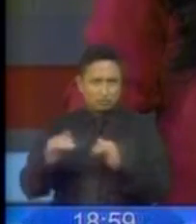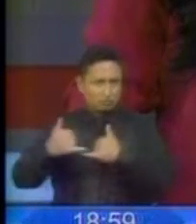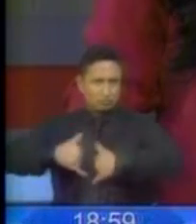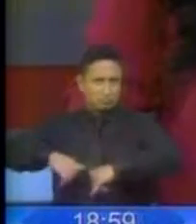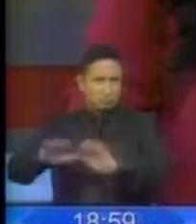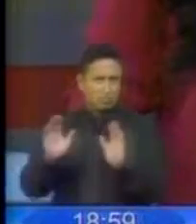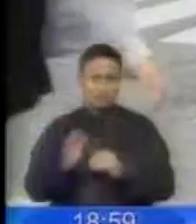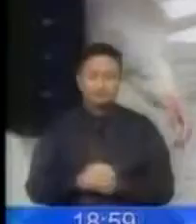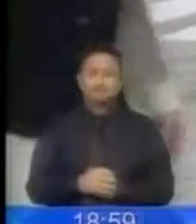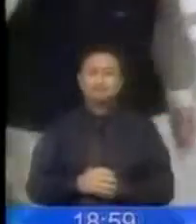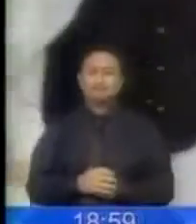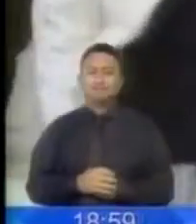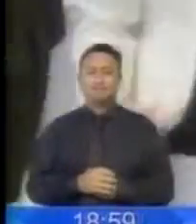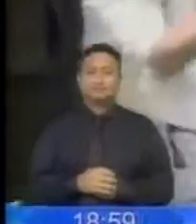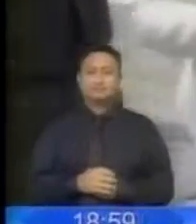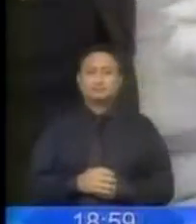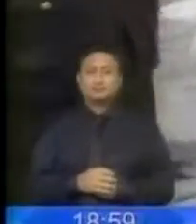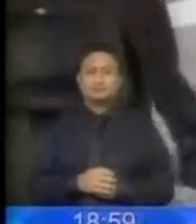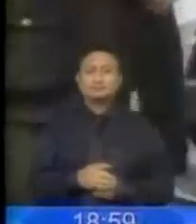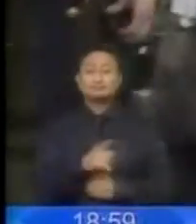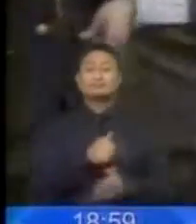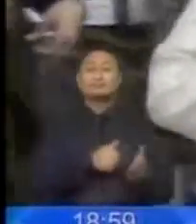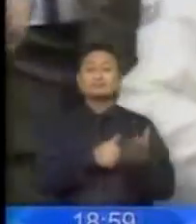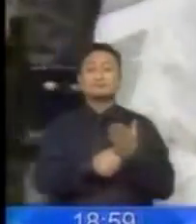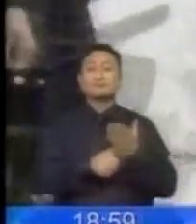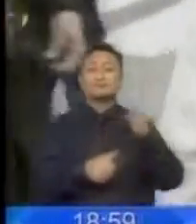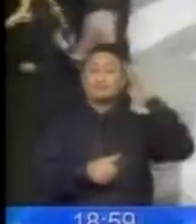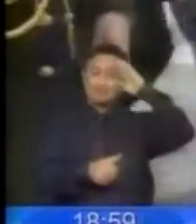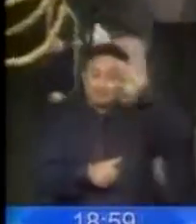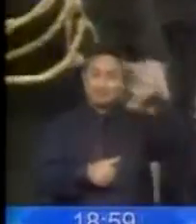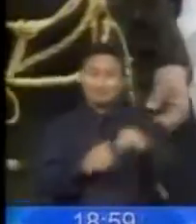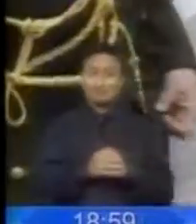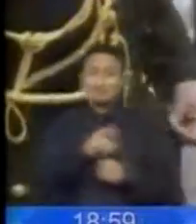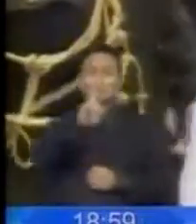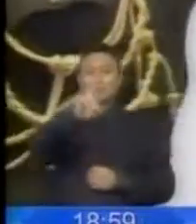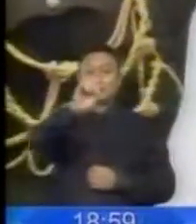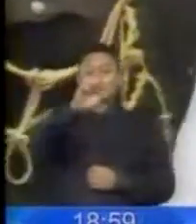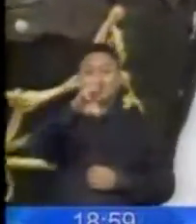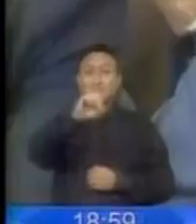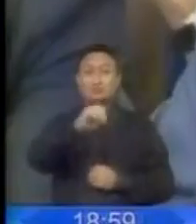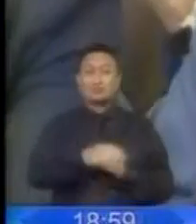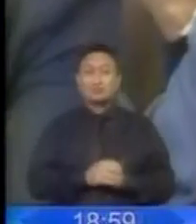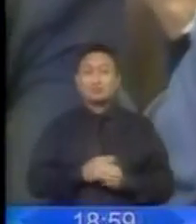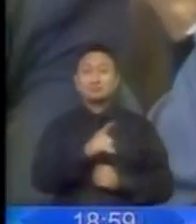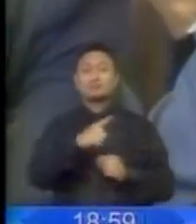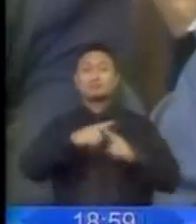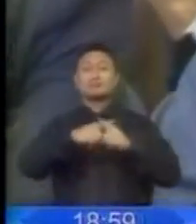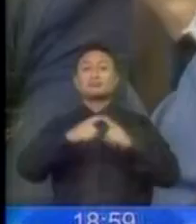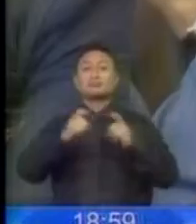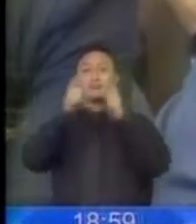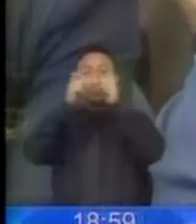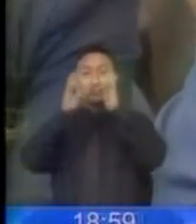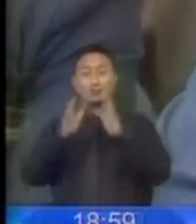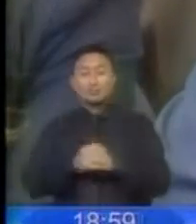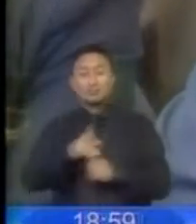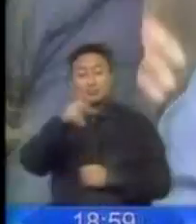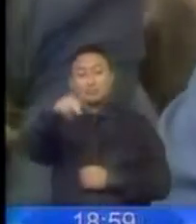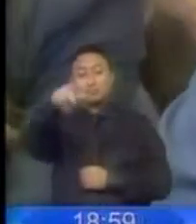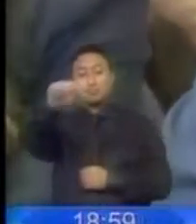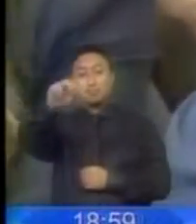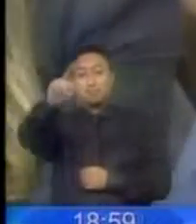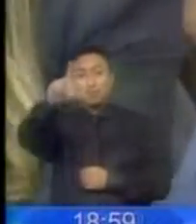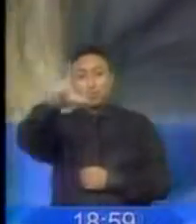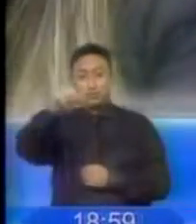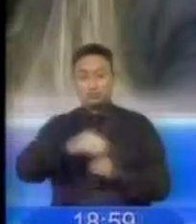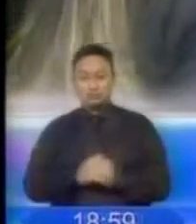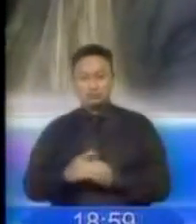dirigían. Para la ministra Romo, la renuncia de un funcionario, en este caso el exfiscal Paul Pérez Reina, no debe